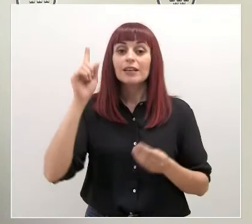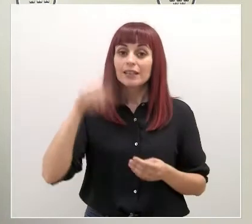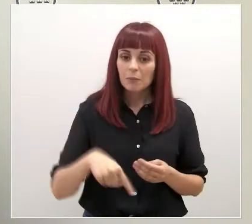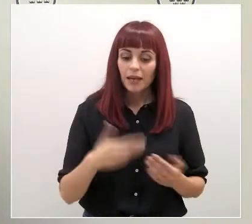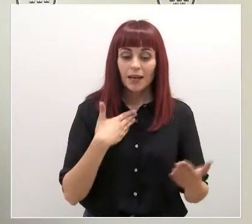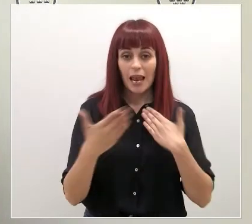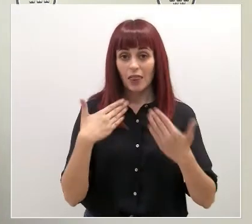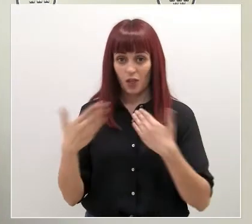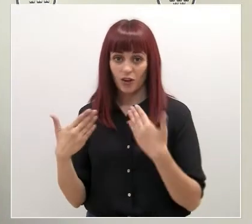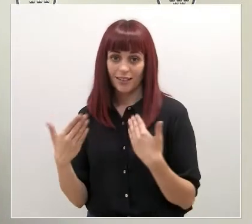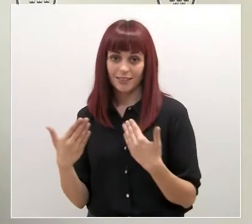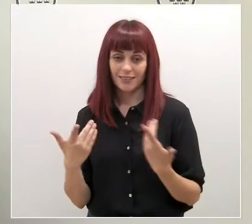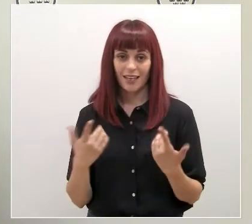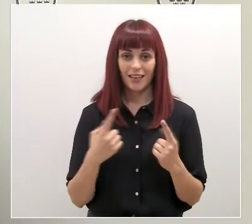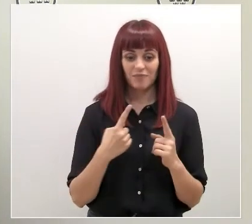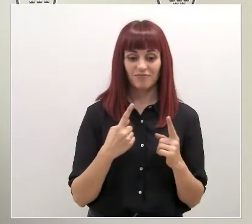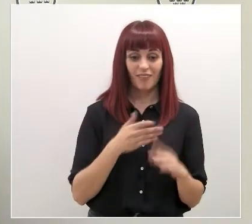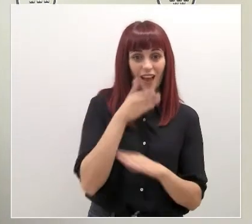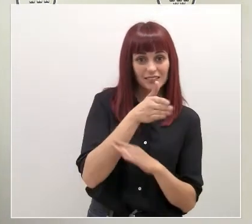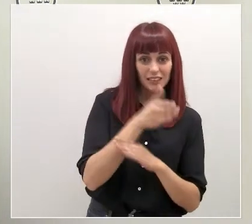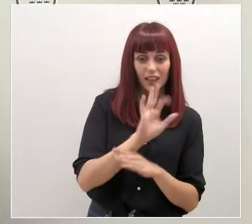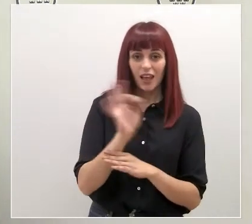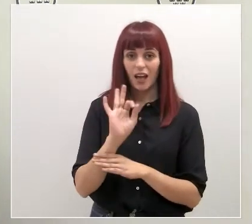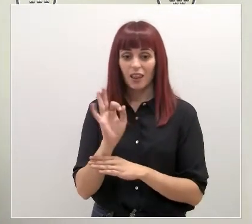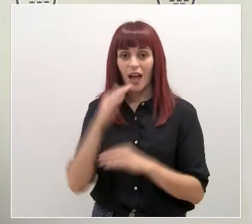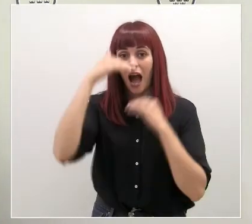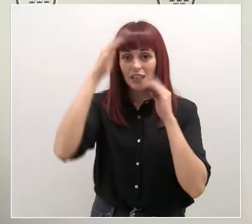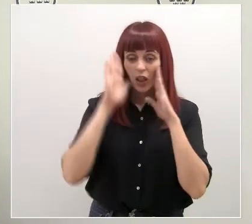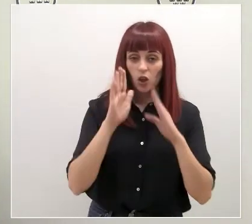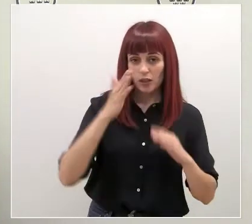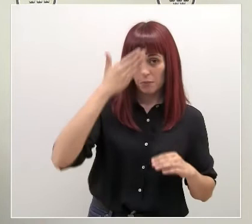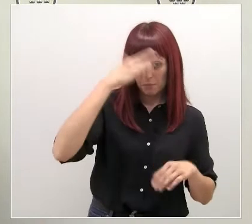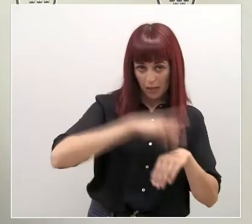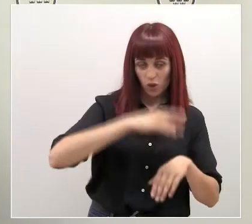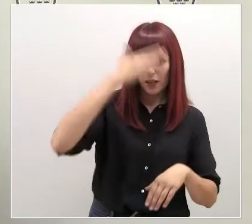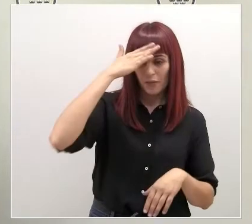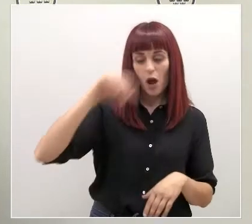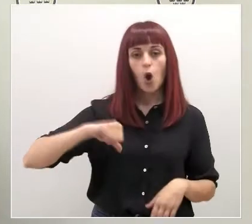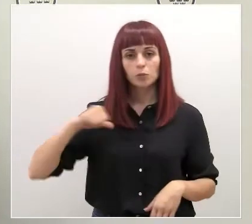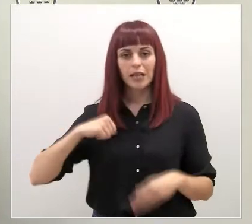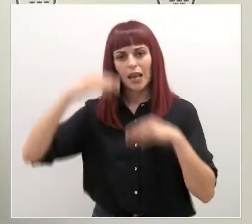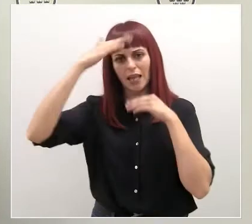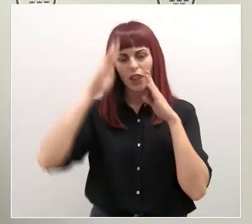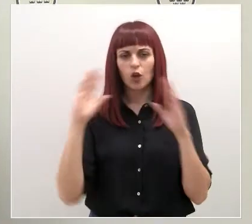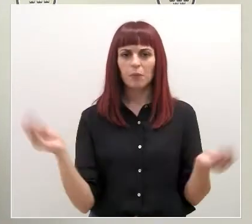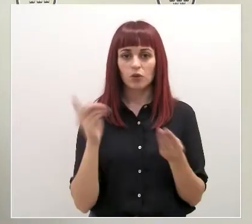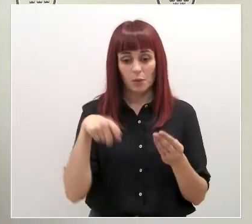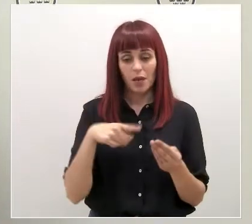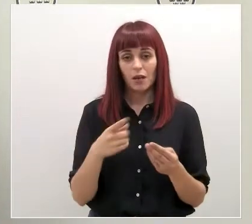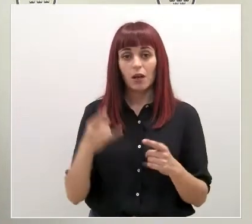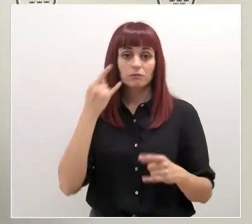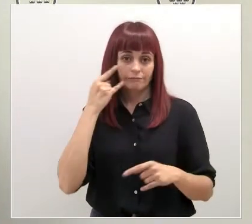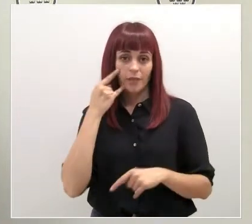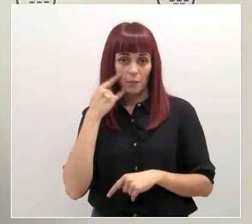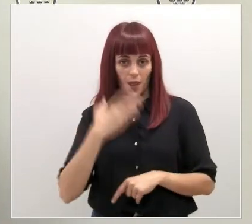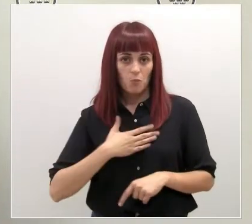las relaciones incluso entre los niveles asistenciales entre atención primaria y el hospital. También tenemos la consulta telemática, que